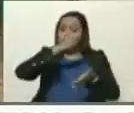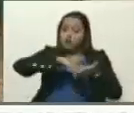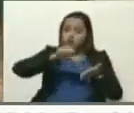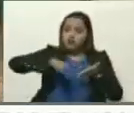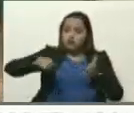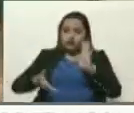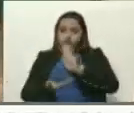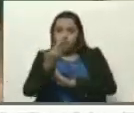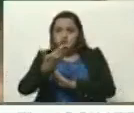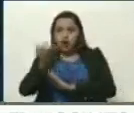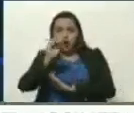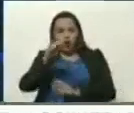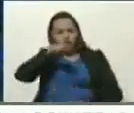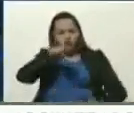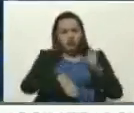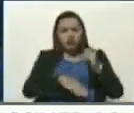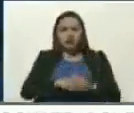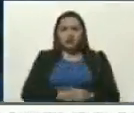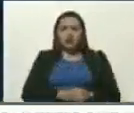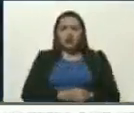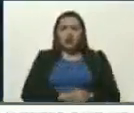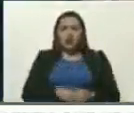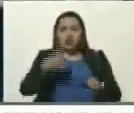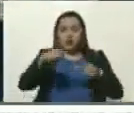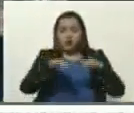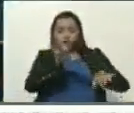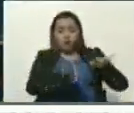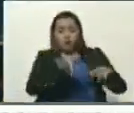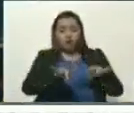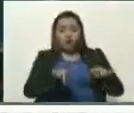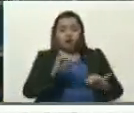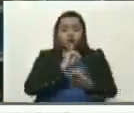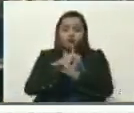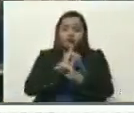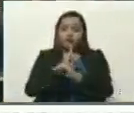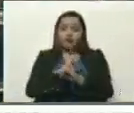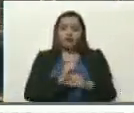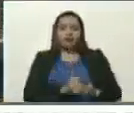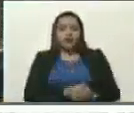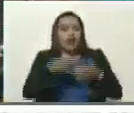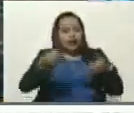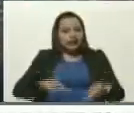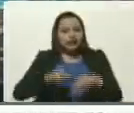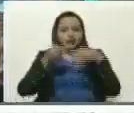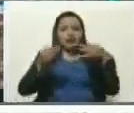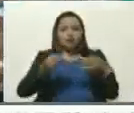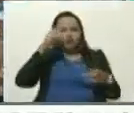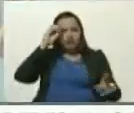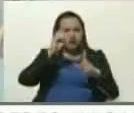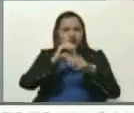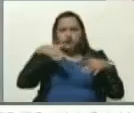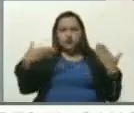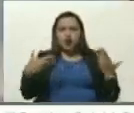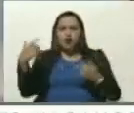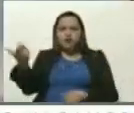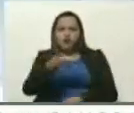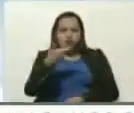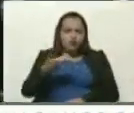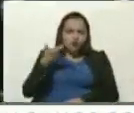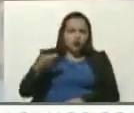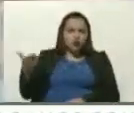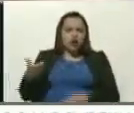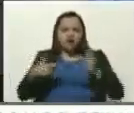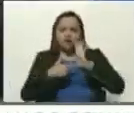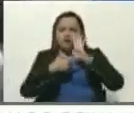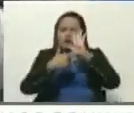o, últimamente, mediante las teclas digitales. Siempre con el fin de buscar decodificar de la